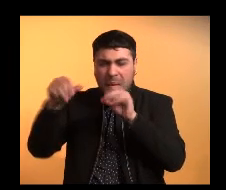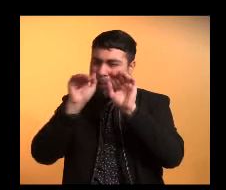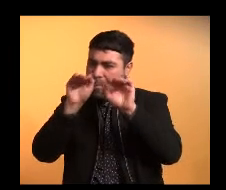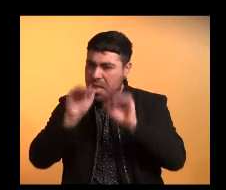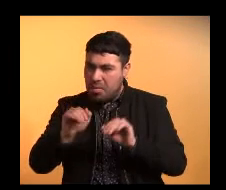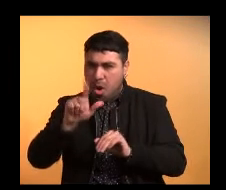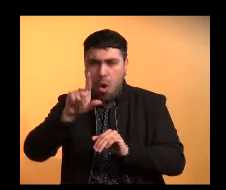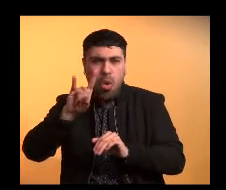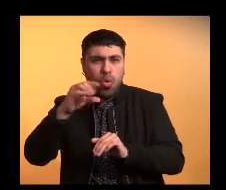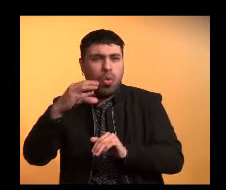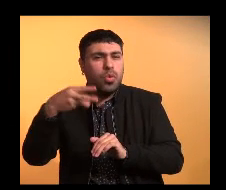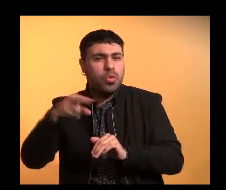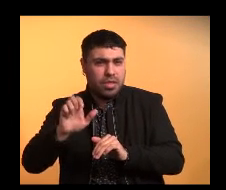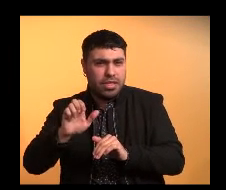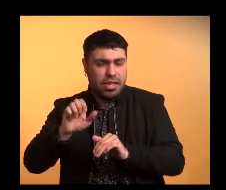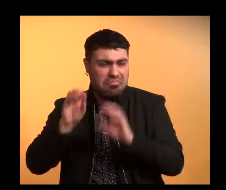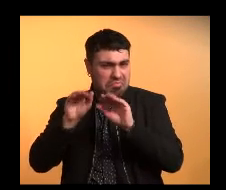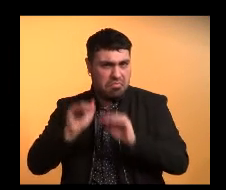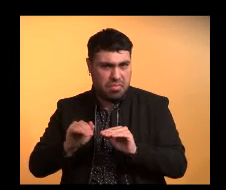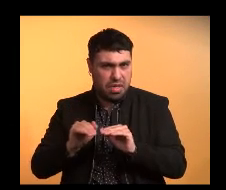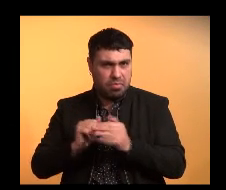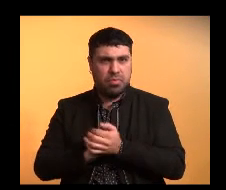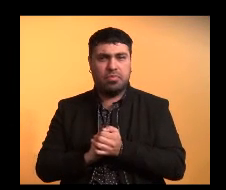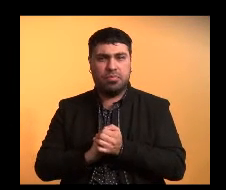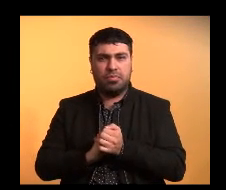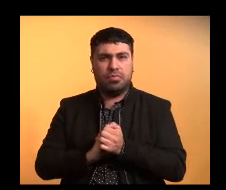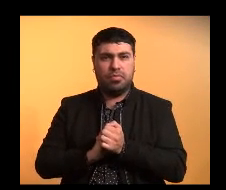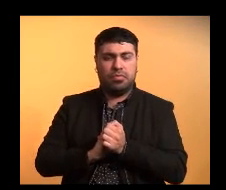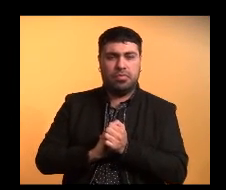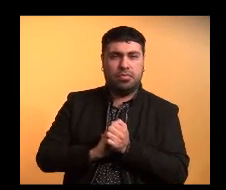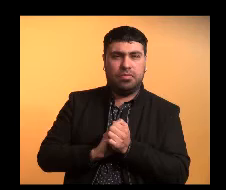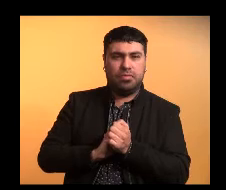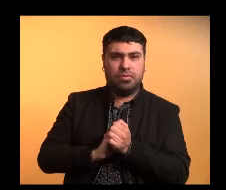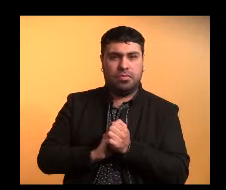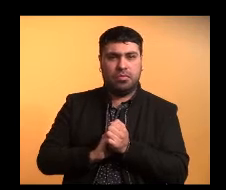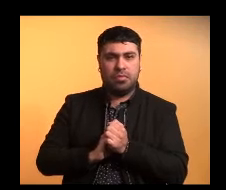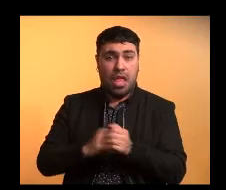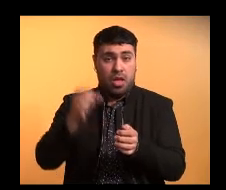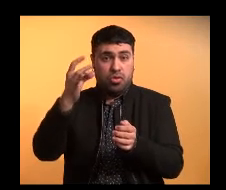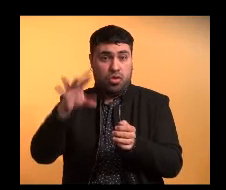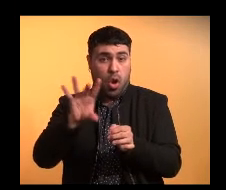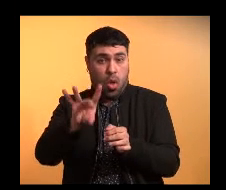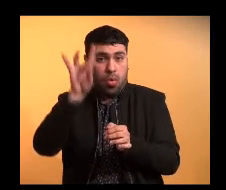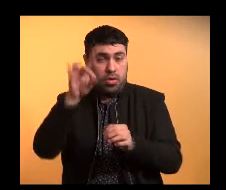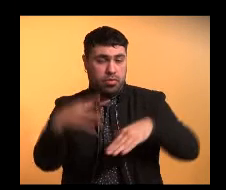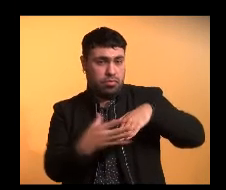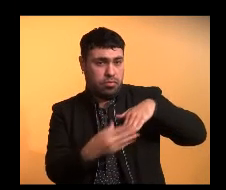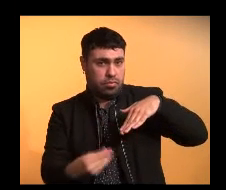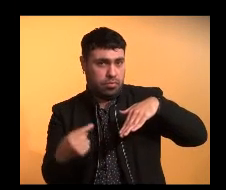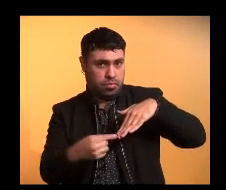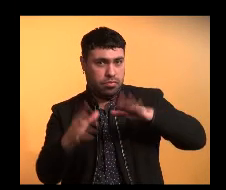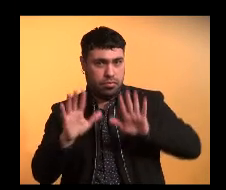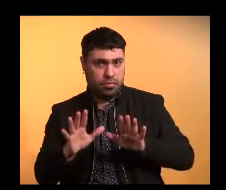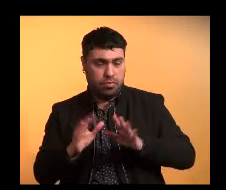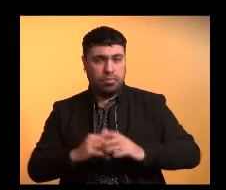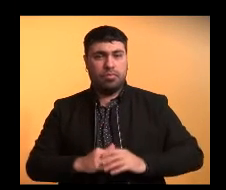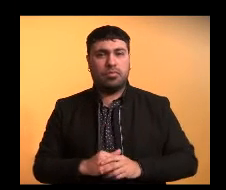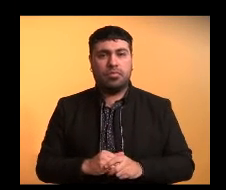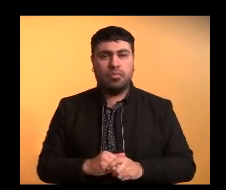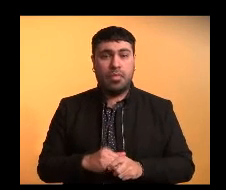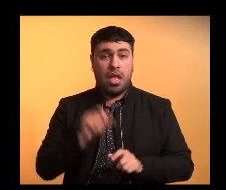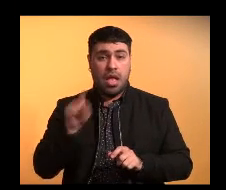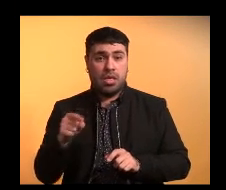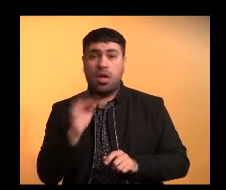del mundo. Esta especie es Spiropia endivifolia, es una especie de luche endémico, exclusivo de Antártica, y es una